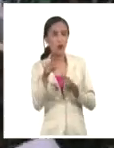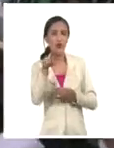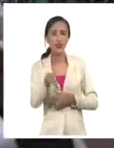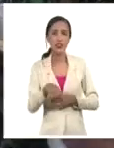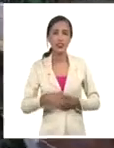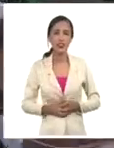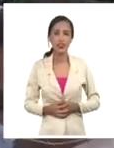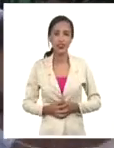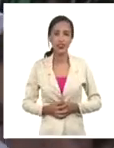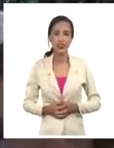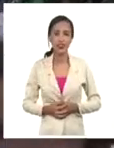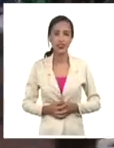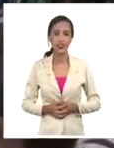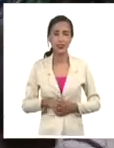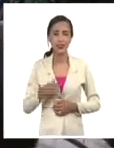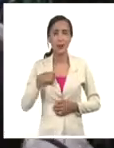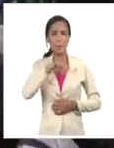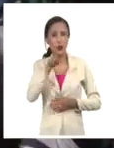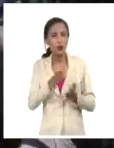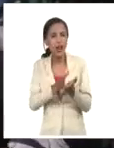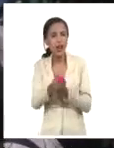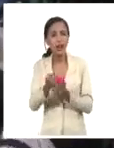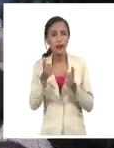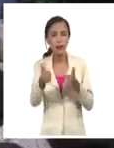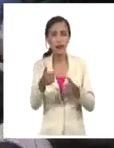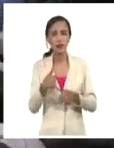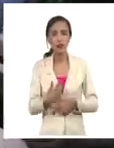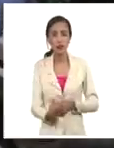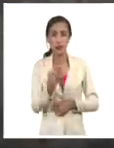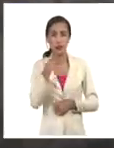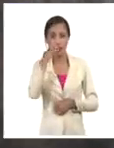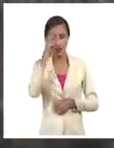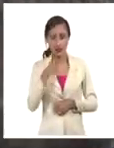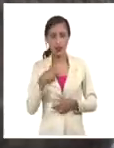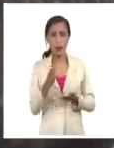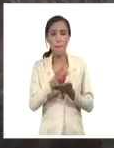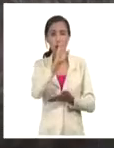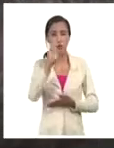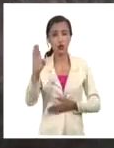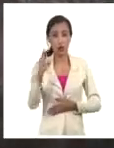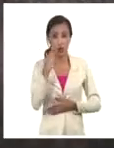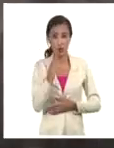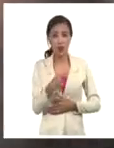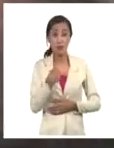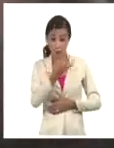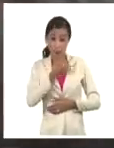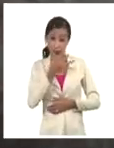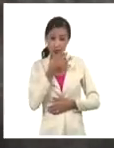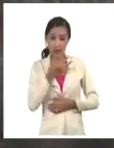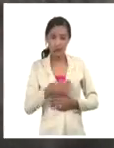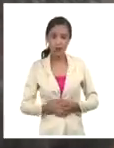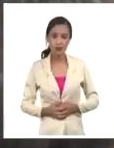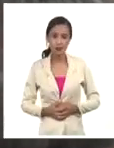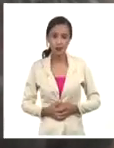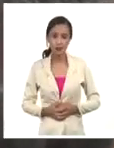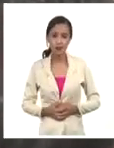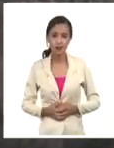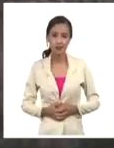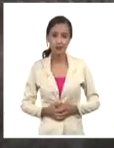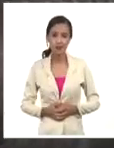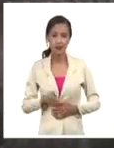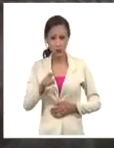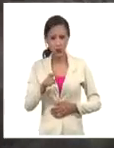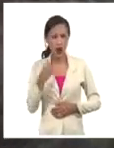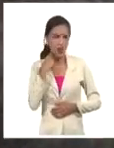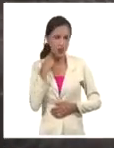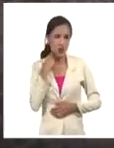bien, sí, todo bien. ¿Cómo está la carrera, bien? Sí, estoy en biotecnología. Eso me explicaron. Sí. ¿Ya en qué año